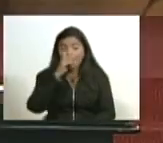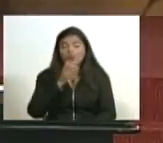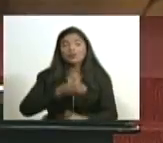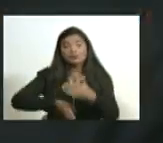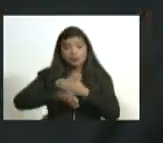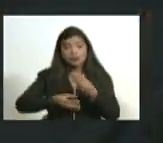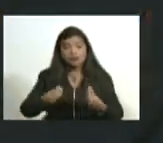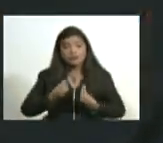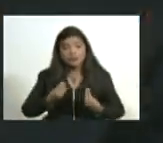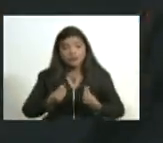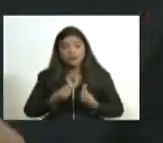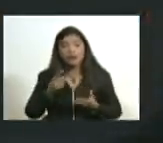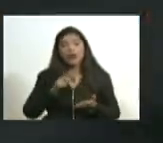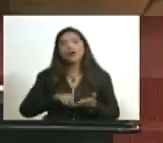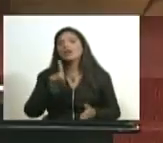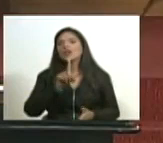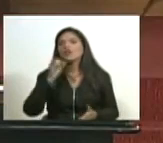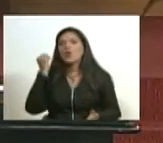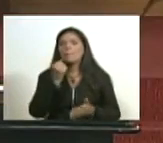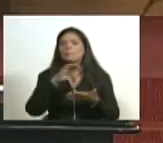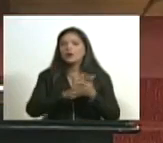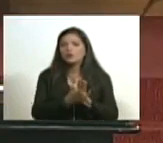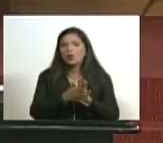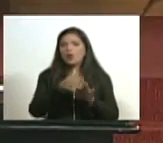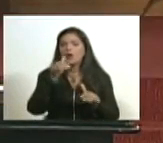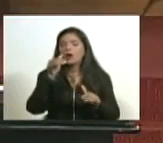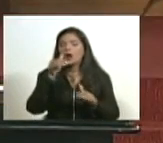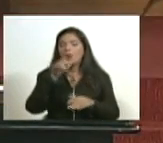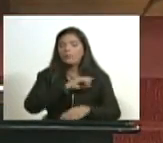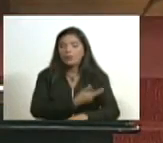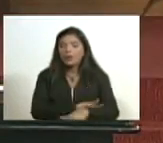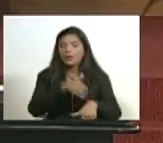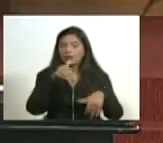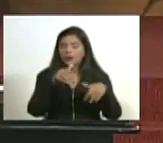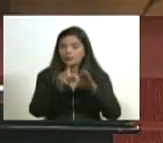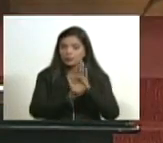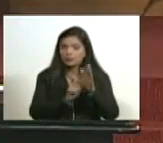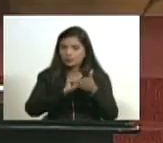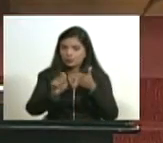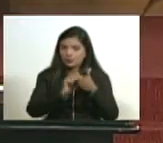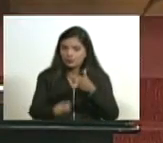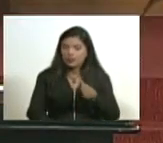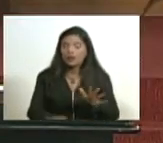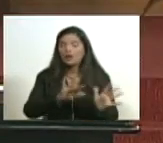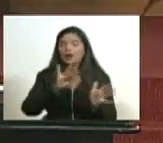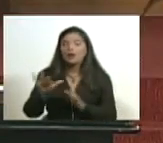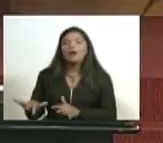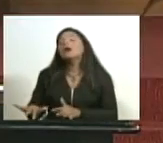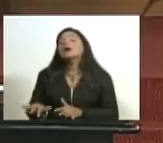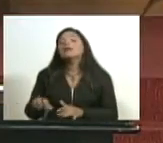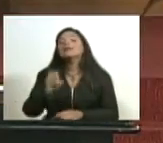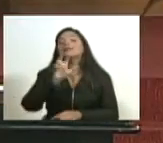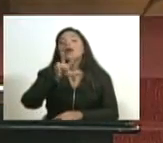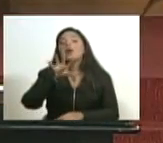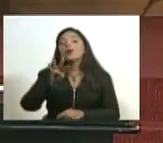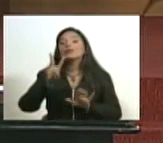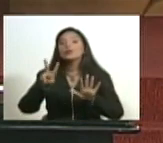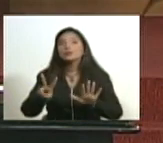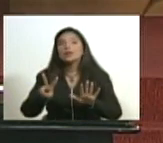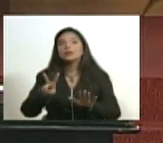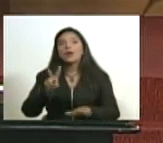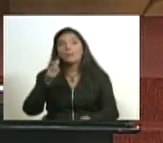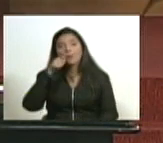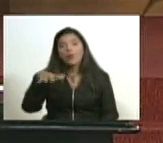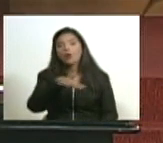activo, que no mató al poder constituyente. 347 dice, El pueblo de Venezuela es el depositario